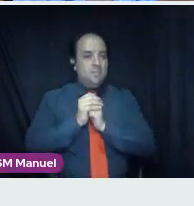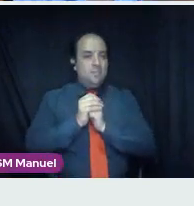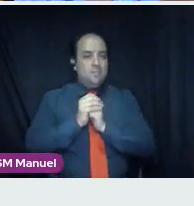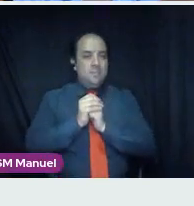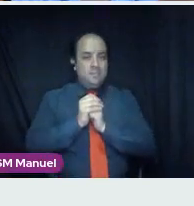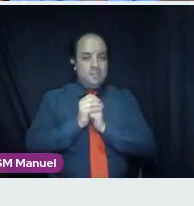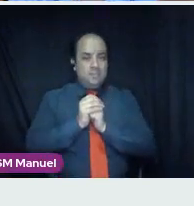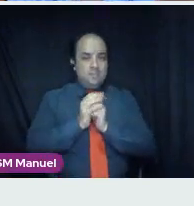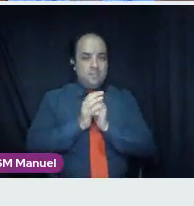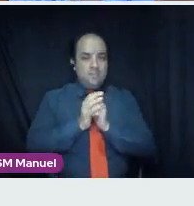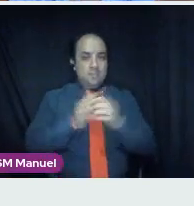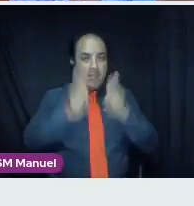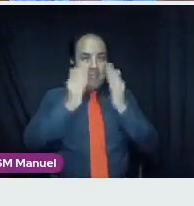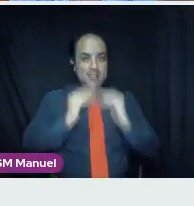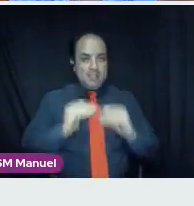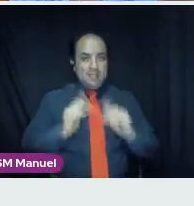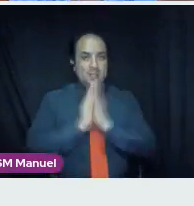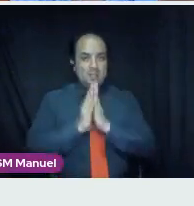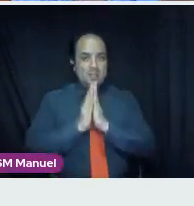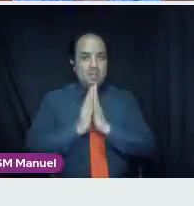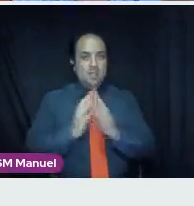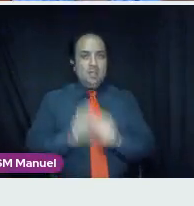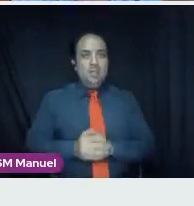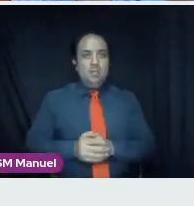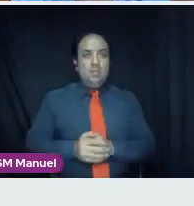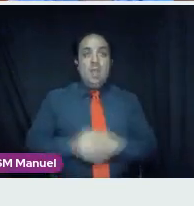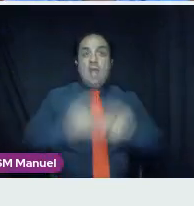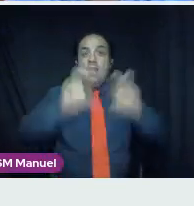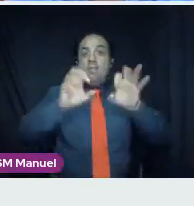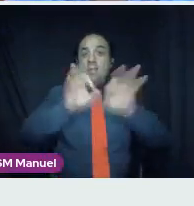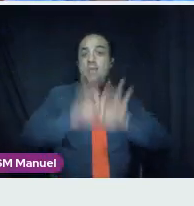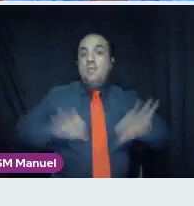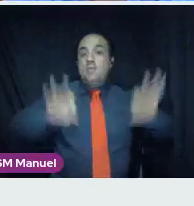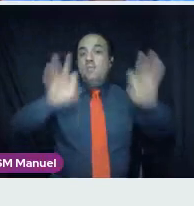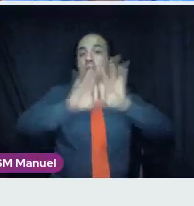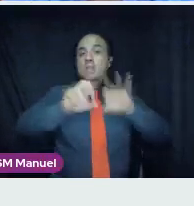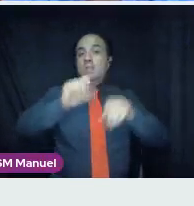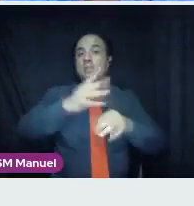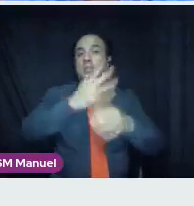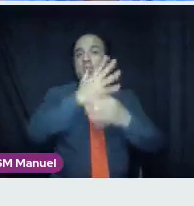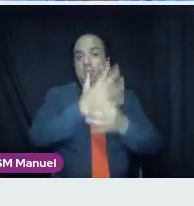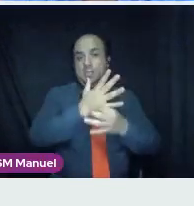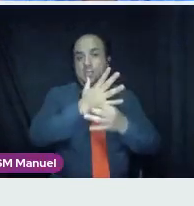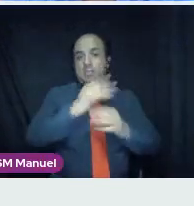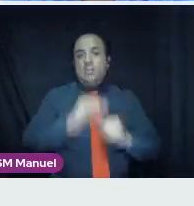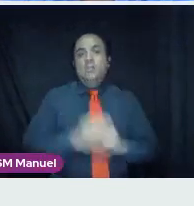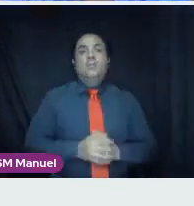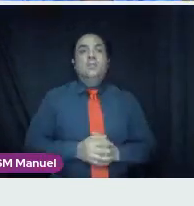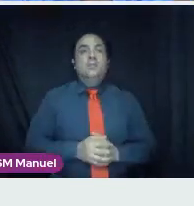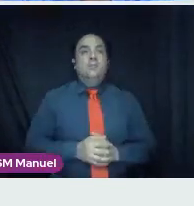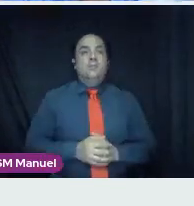¿Me puede pasar, por favor? Sí. Maestra, tocas un tema también importante, ¿no? ¿Qué tanto,